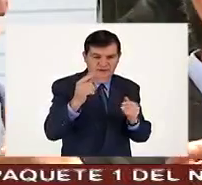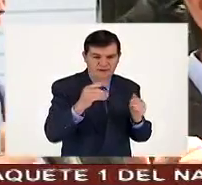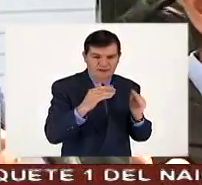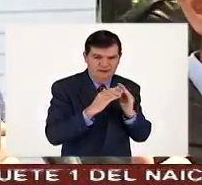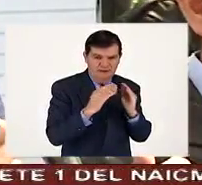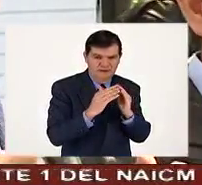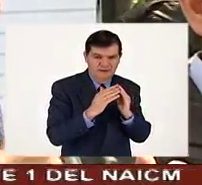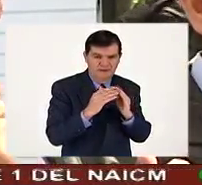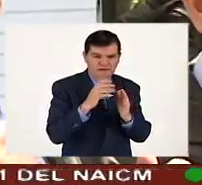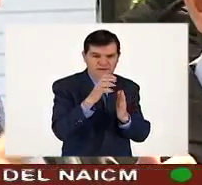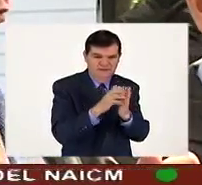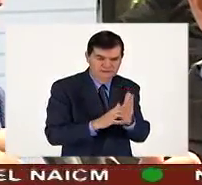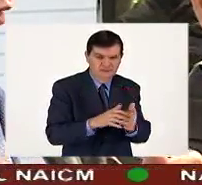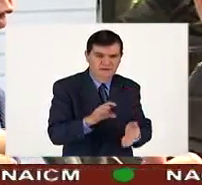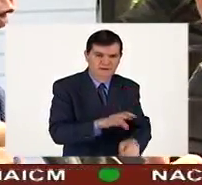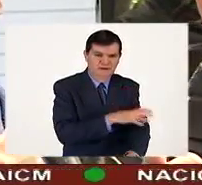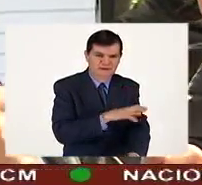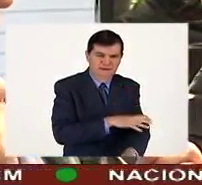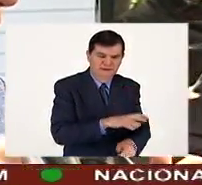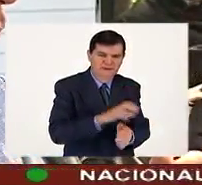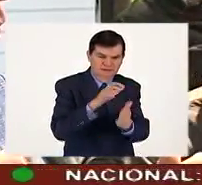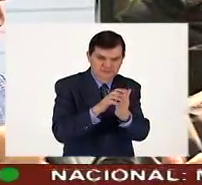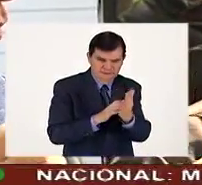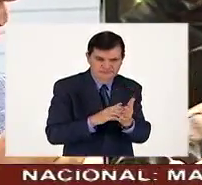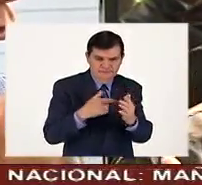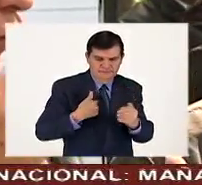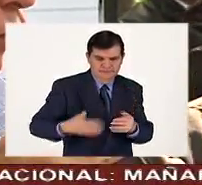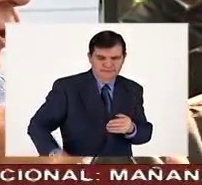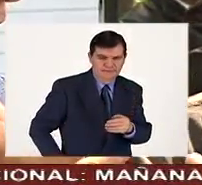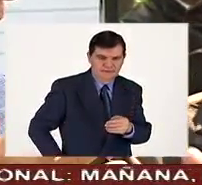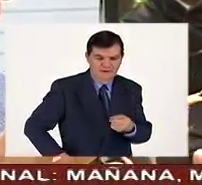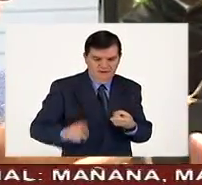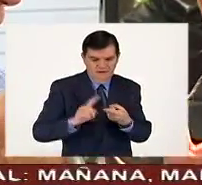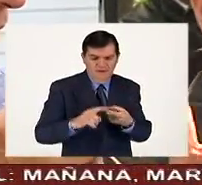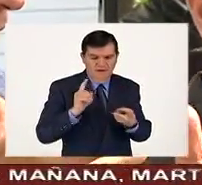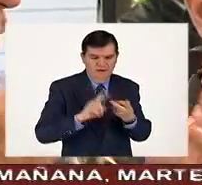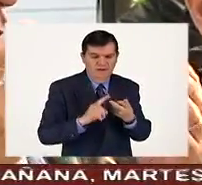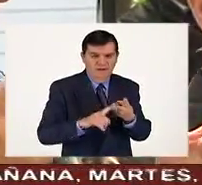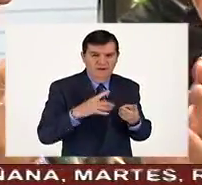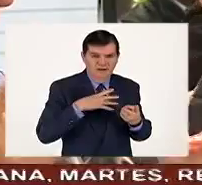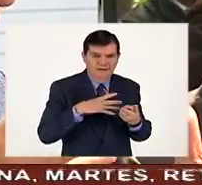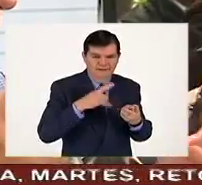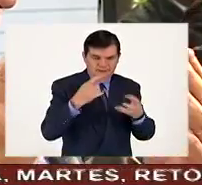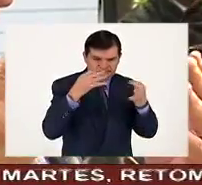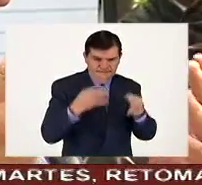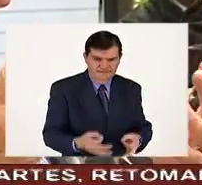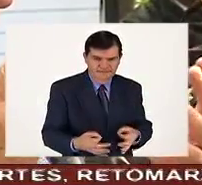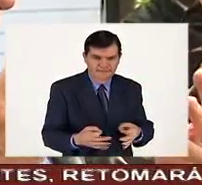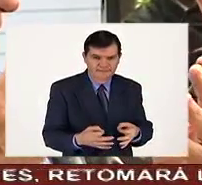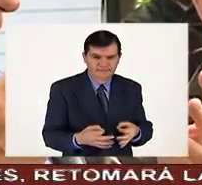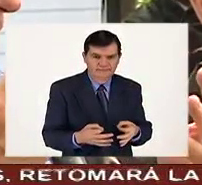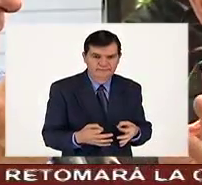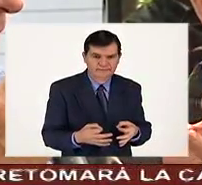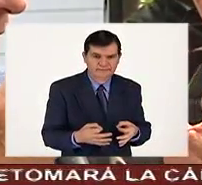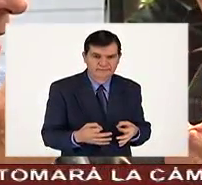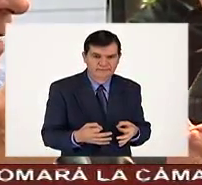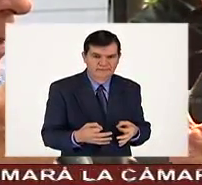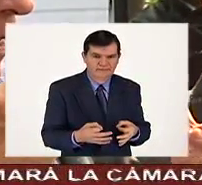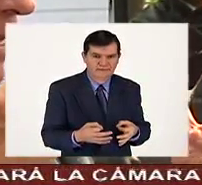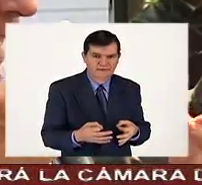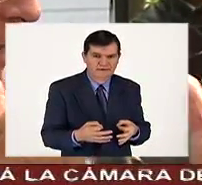consuman menos electricidad y tengan un ahorro directo a su bolsillo. Dos, que tengan una calidad